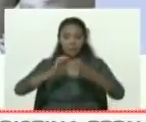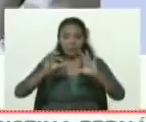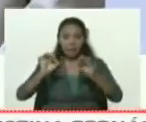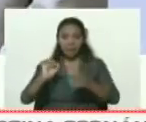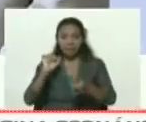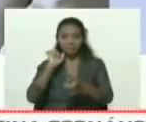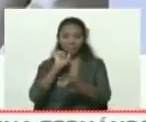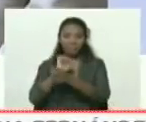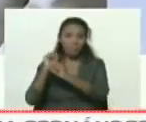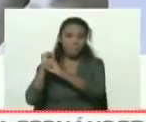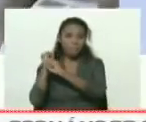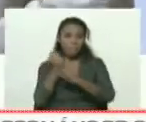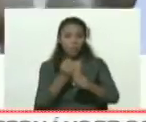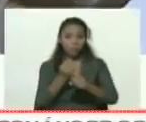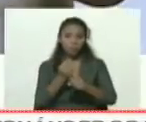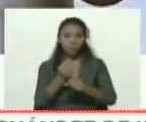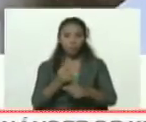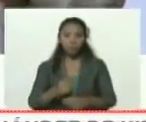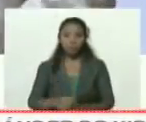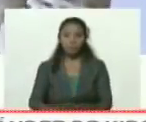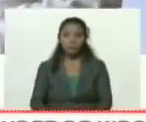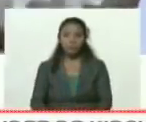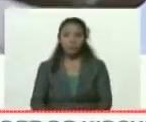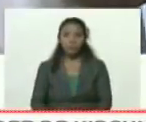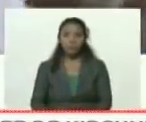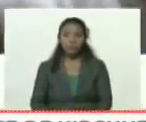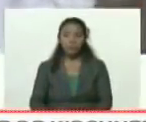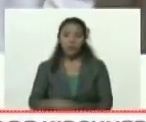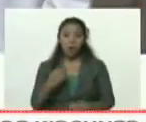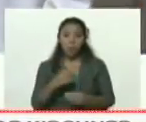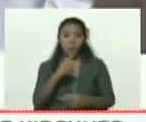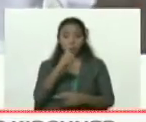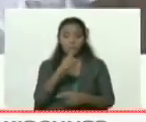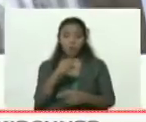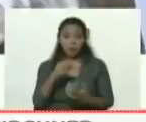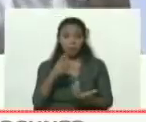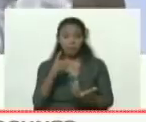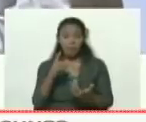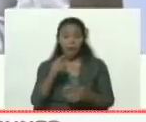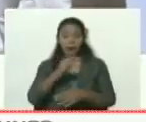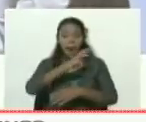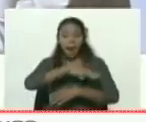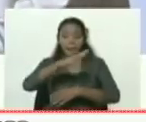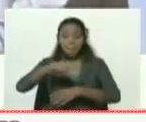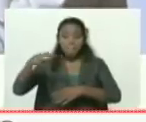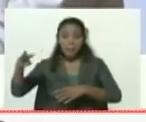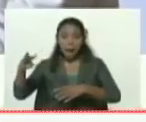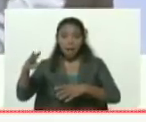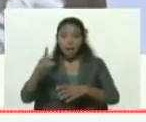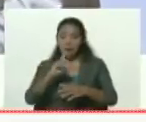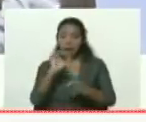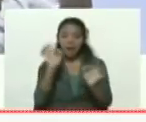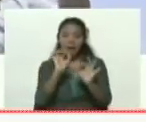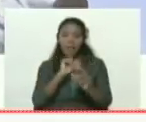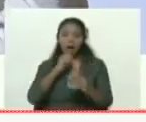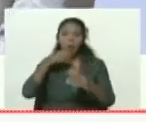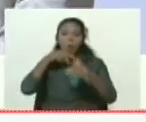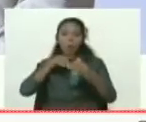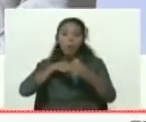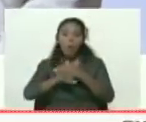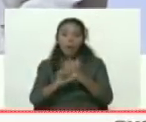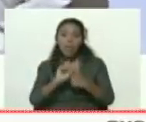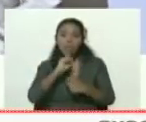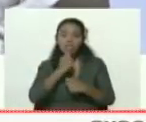mar, y como a María del Mar, el mar no le guarda secreto, le devolvió a su esposo. Lo consiguieron